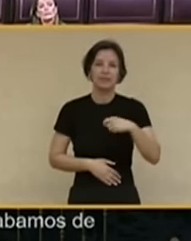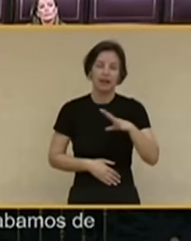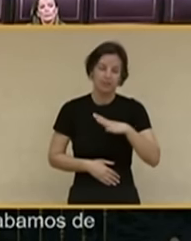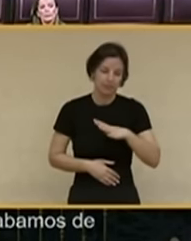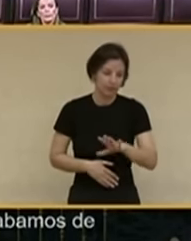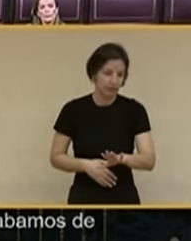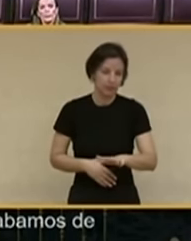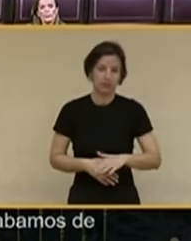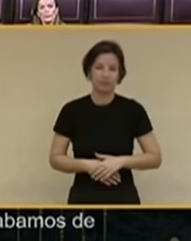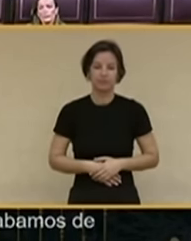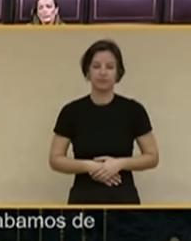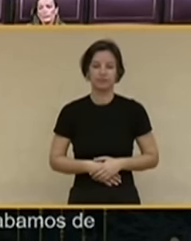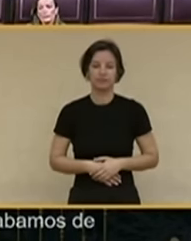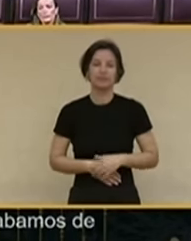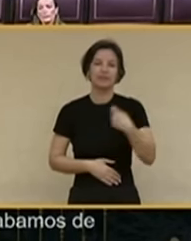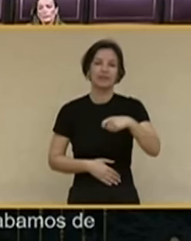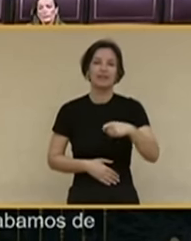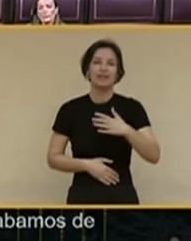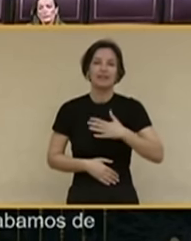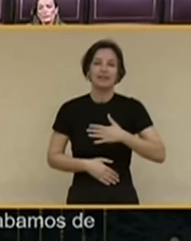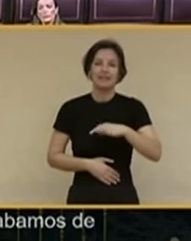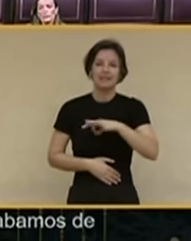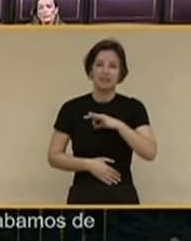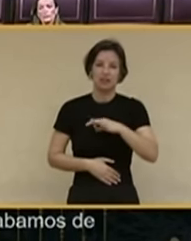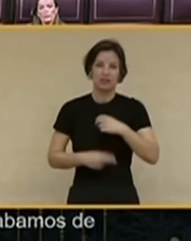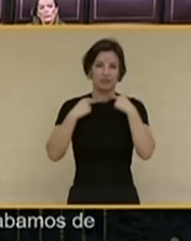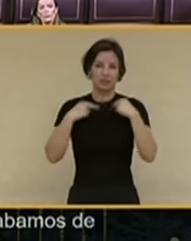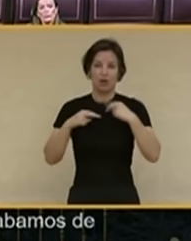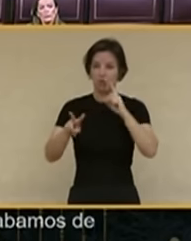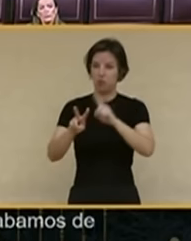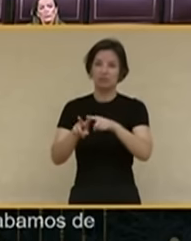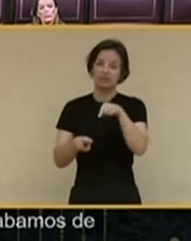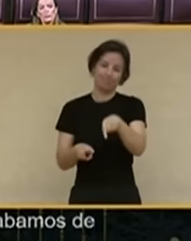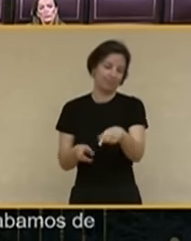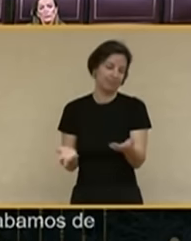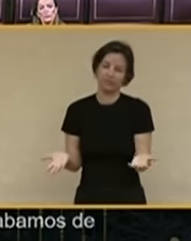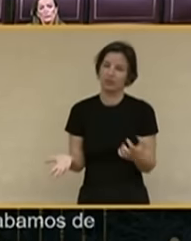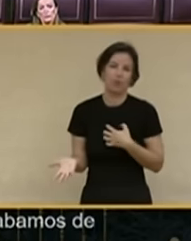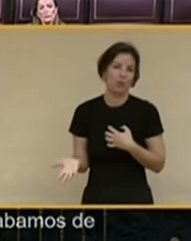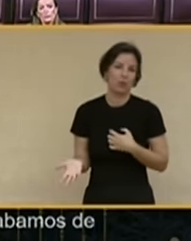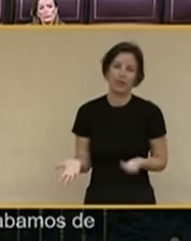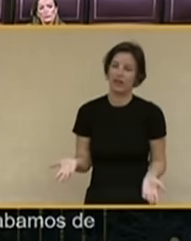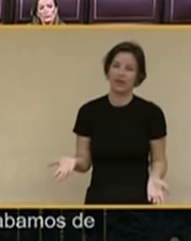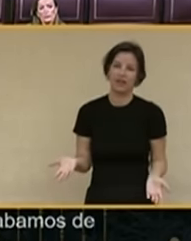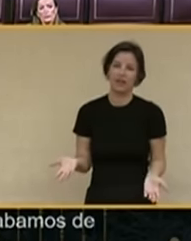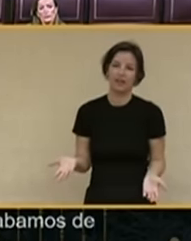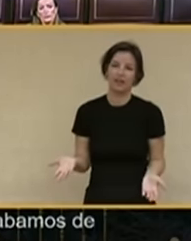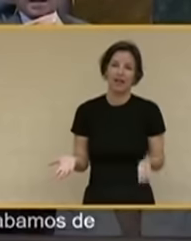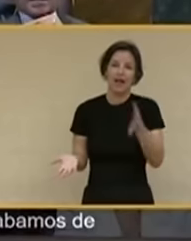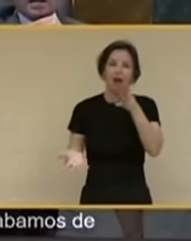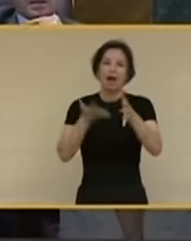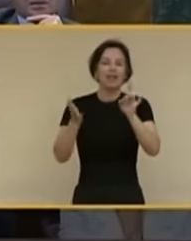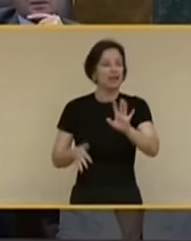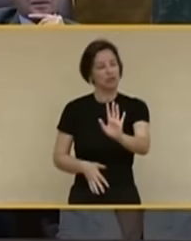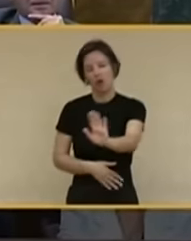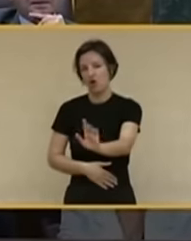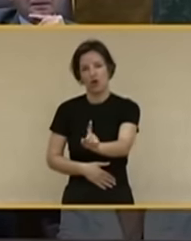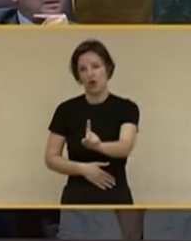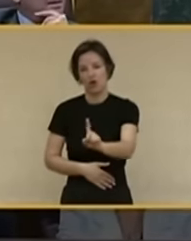filis señores diputados de señores diputados de esto no es posible que tiene uso de laab